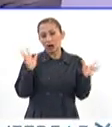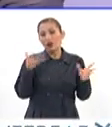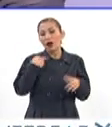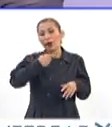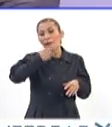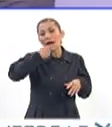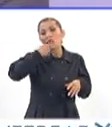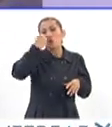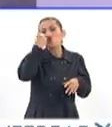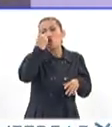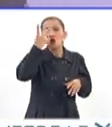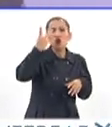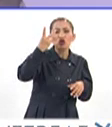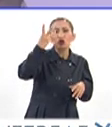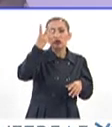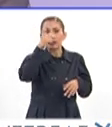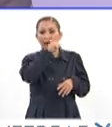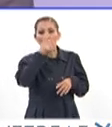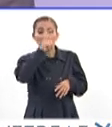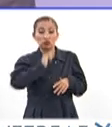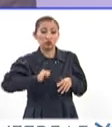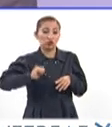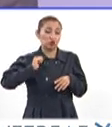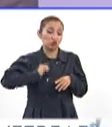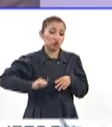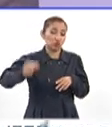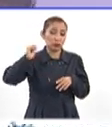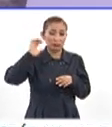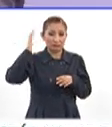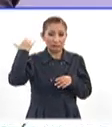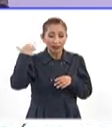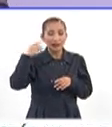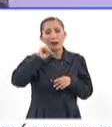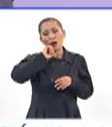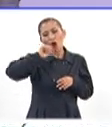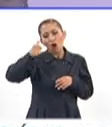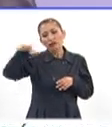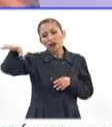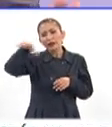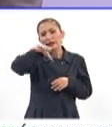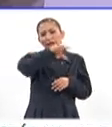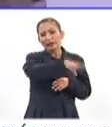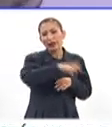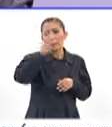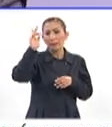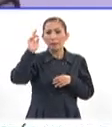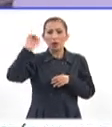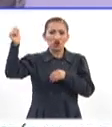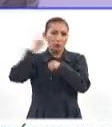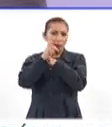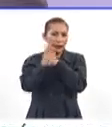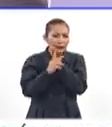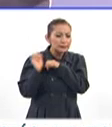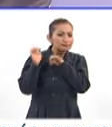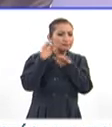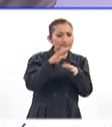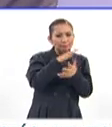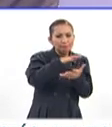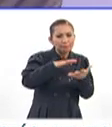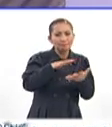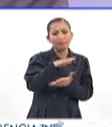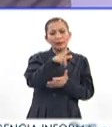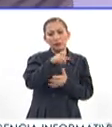estamos hablando de una o dos o tres lenguas originarias, no digo, además de otras extranjeras, por supuesto,